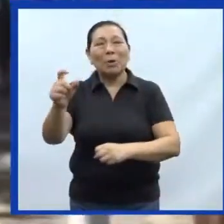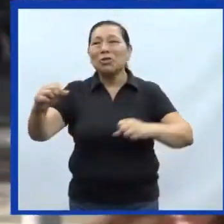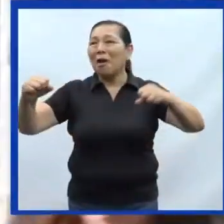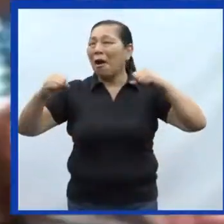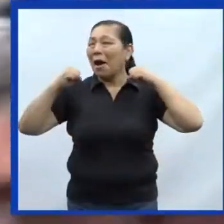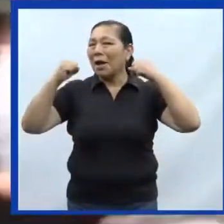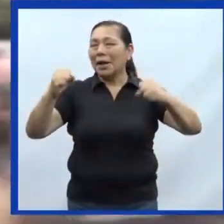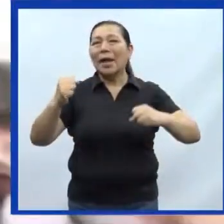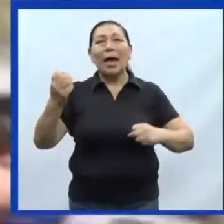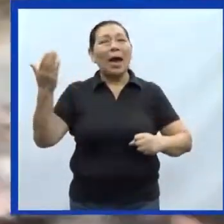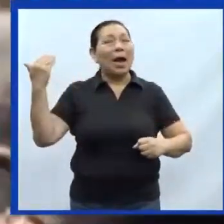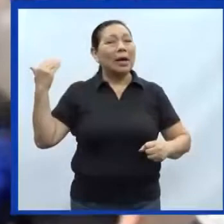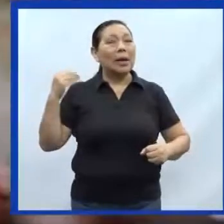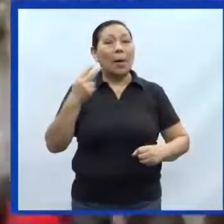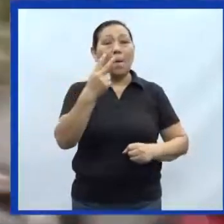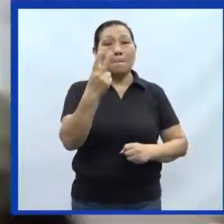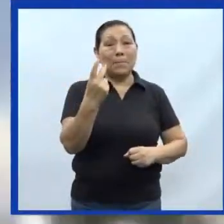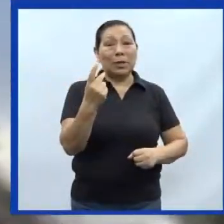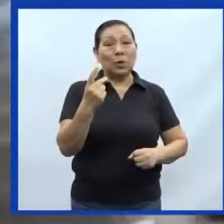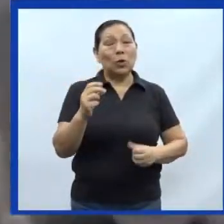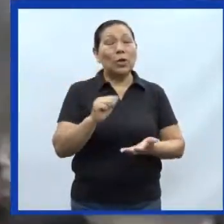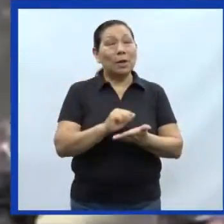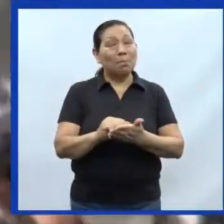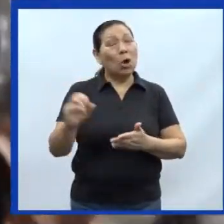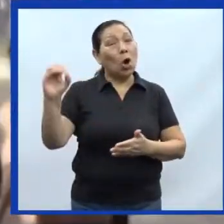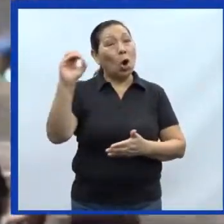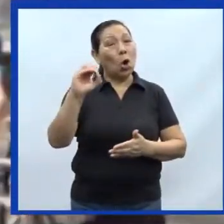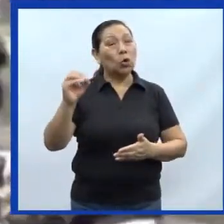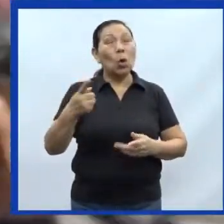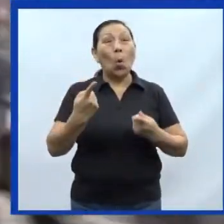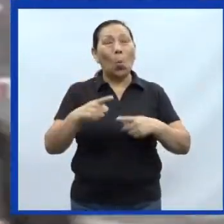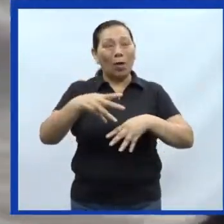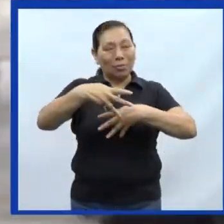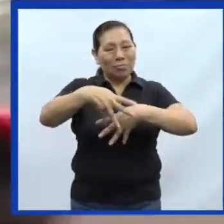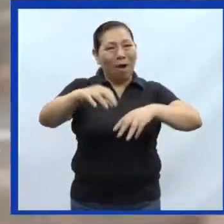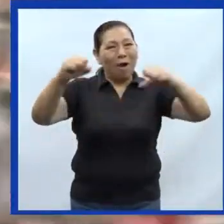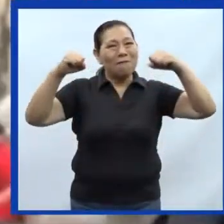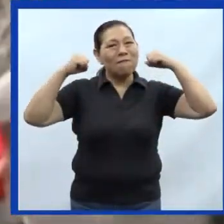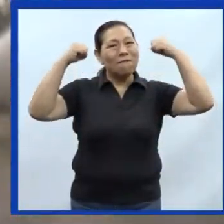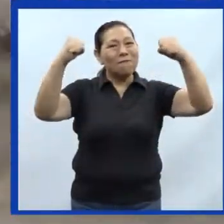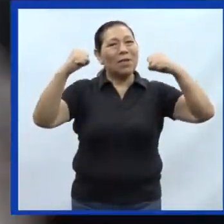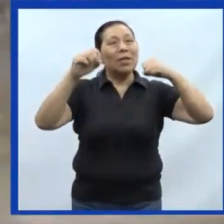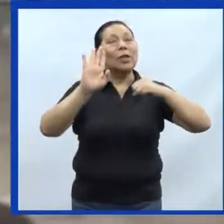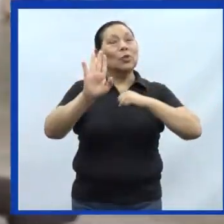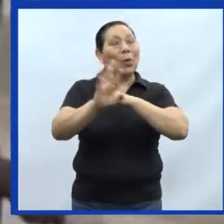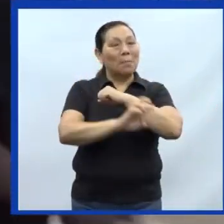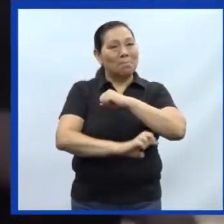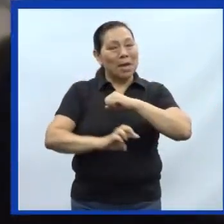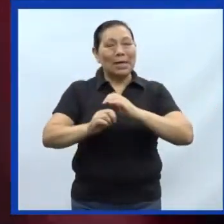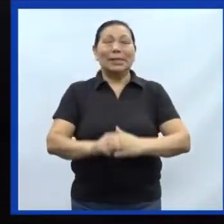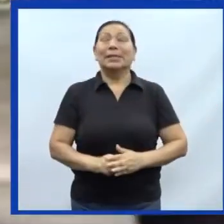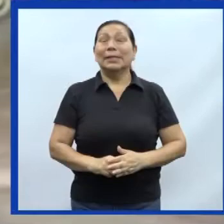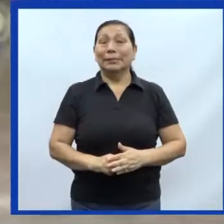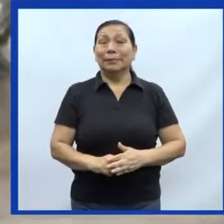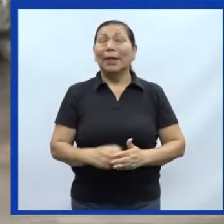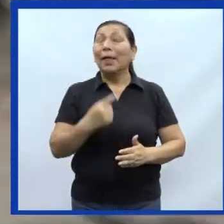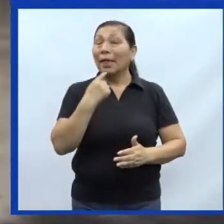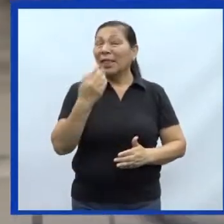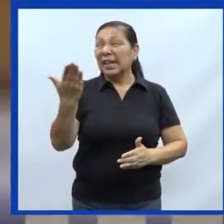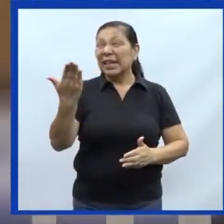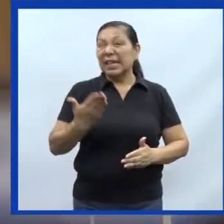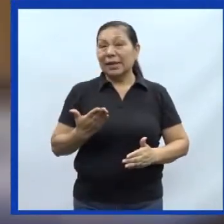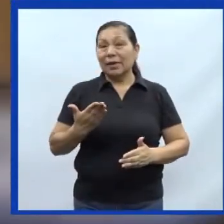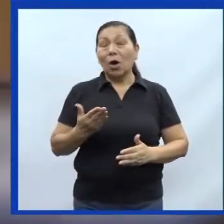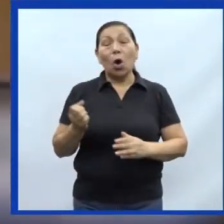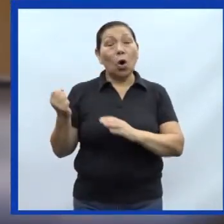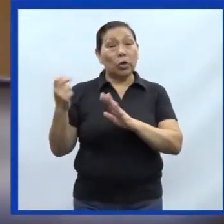manifestante, ocurridas el pasado 21 de octubre, durante las manifestaciones sociales en el país. La sentencia la determinó